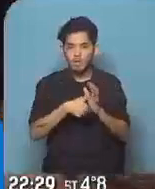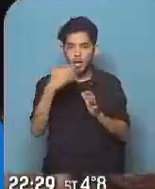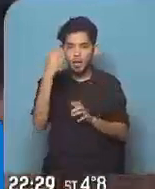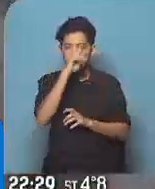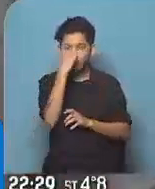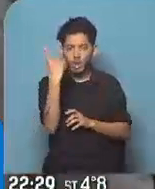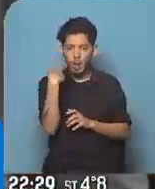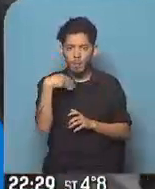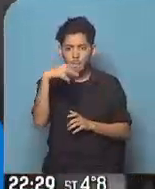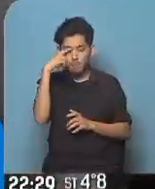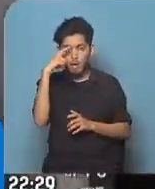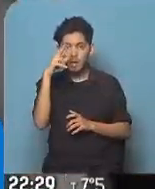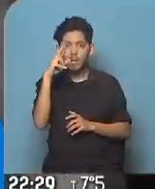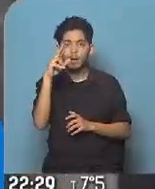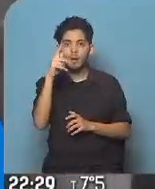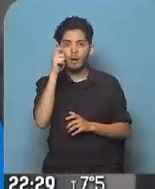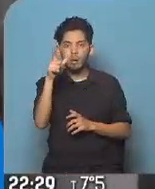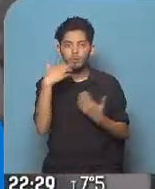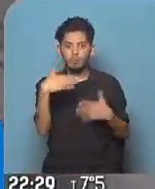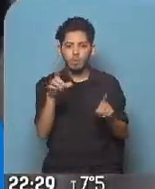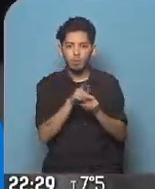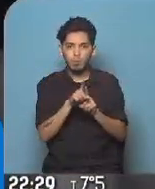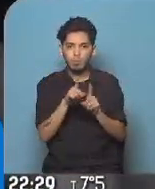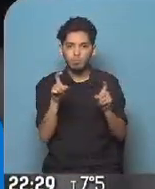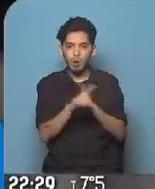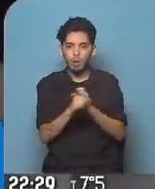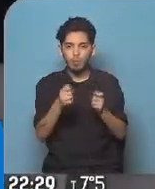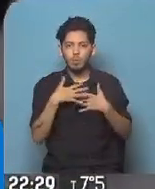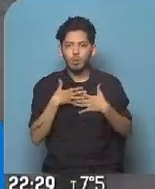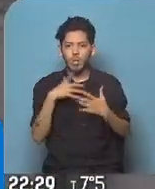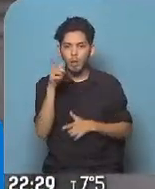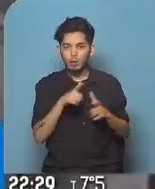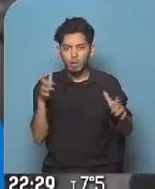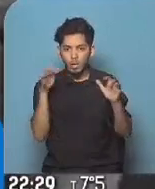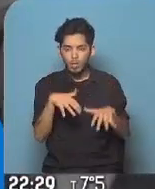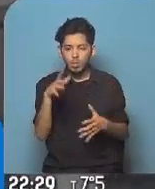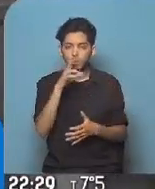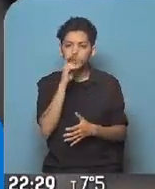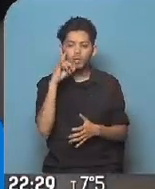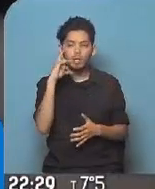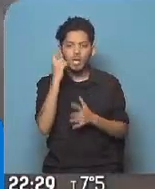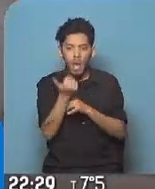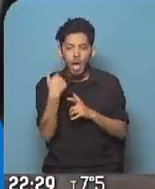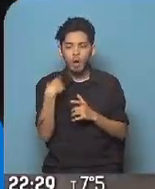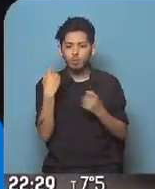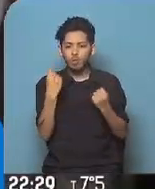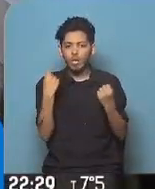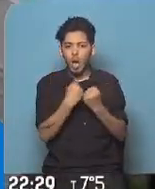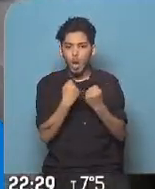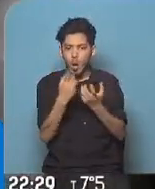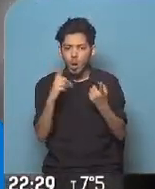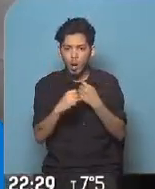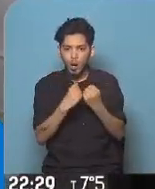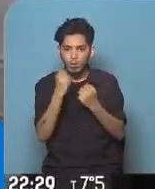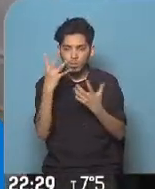Merkel logró contener parcialmente el problema europeo de los refugiados, involucrando a Turquía en un controvertido acuerdo alcanzado en